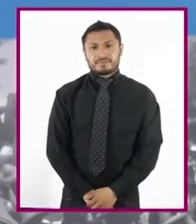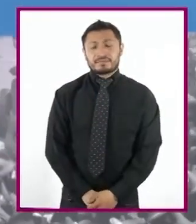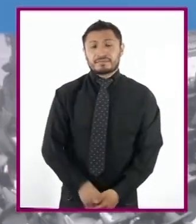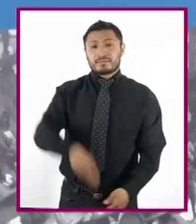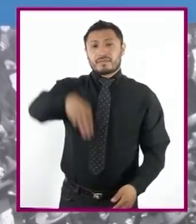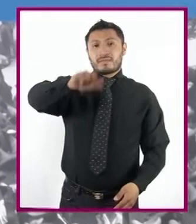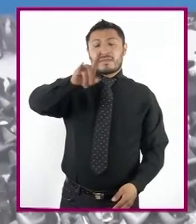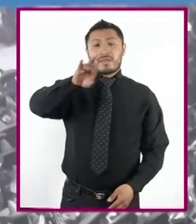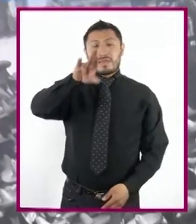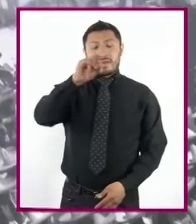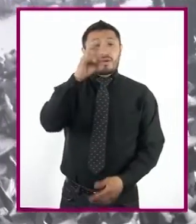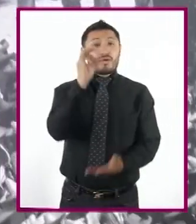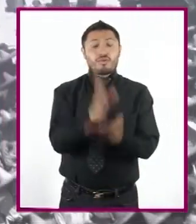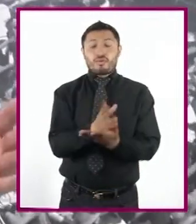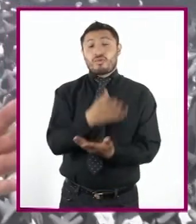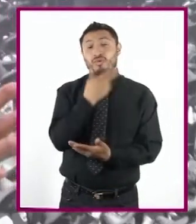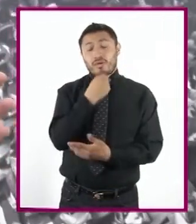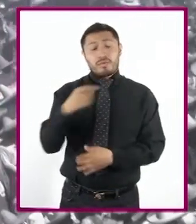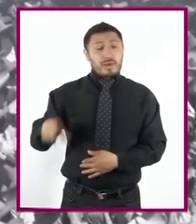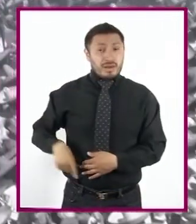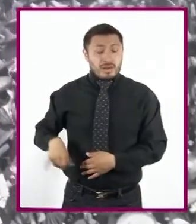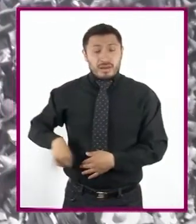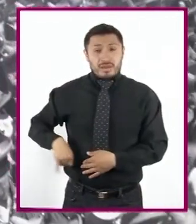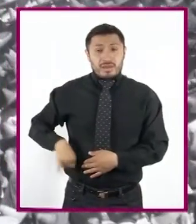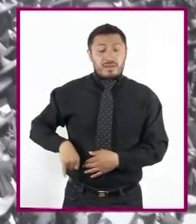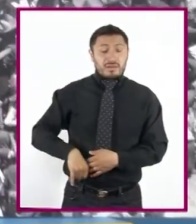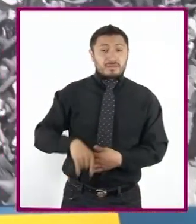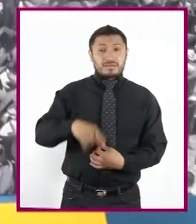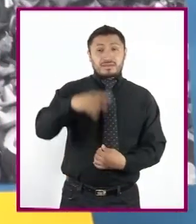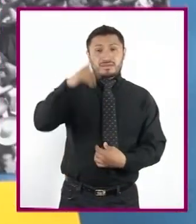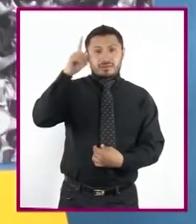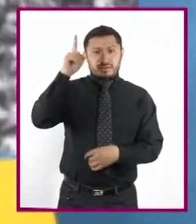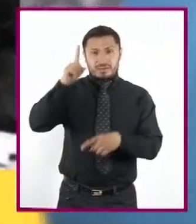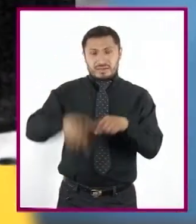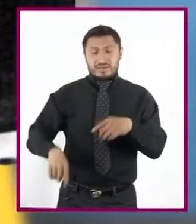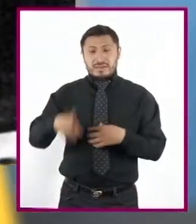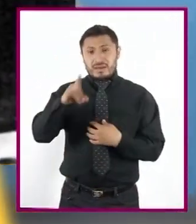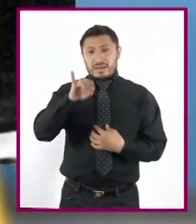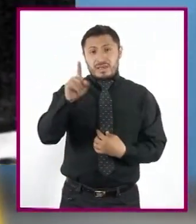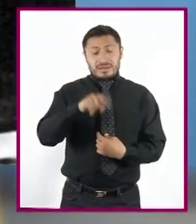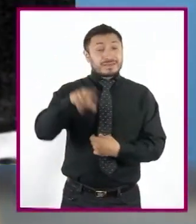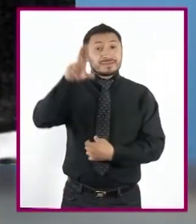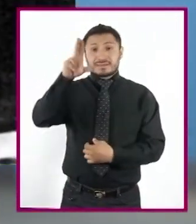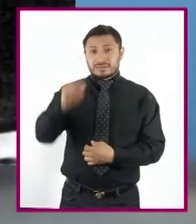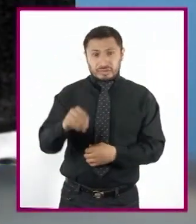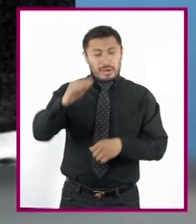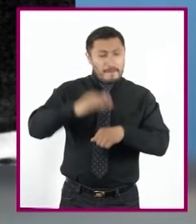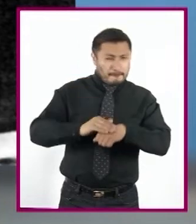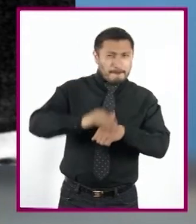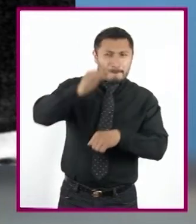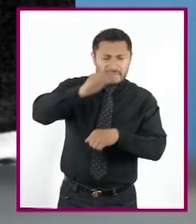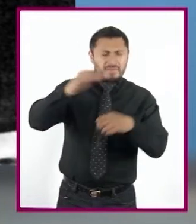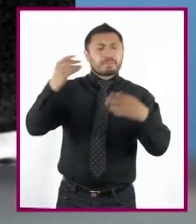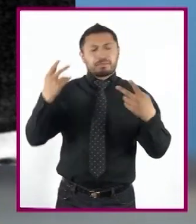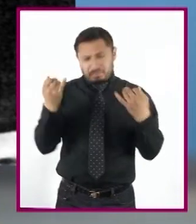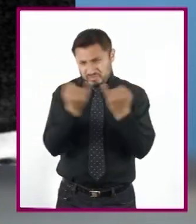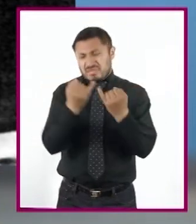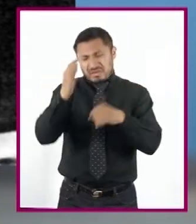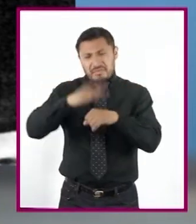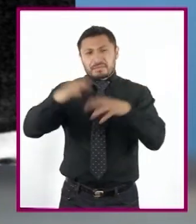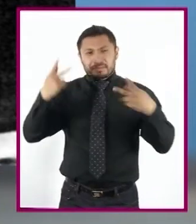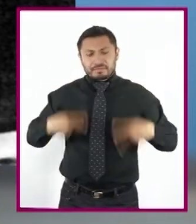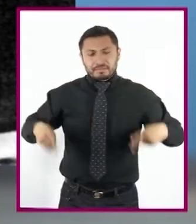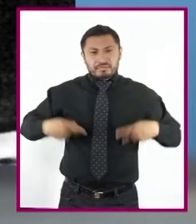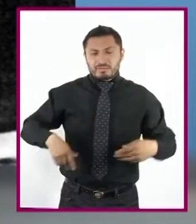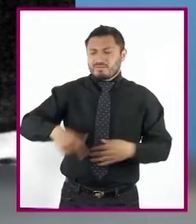Madero no era el único interesado en que la dictadura porfirista terminara. Existieron más personas que manifestaban su descontento contra